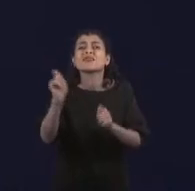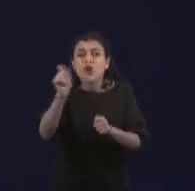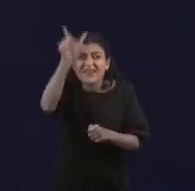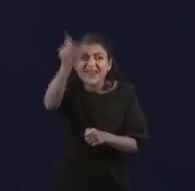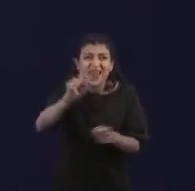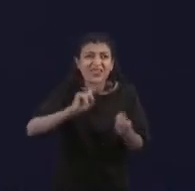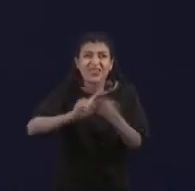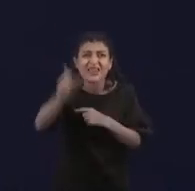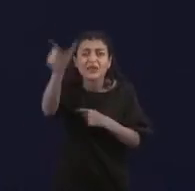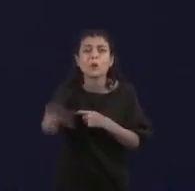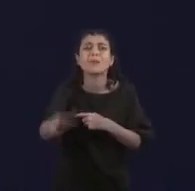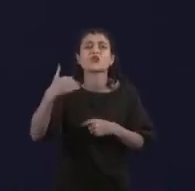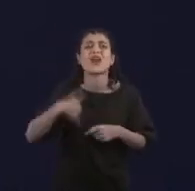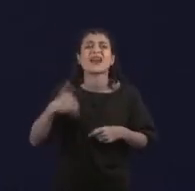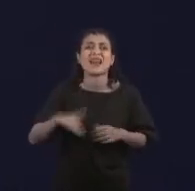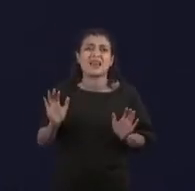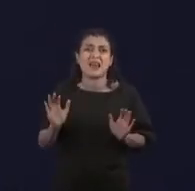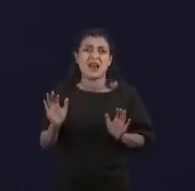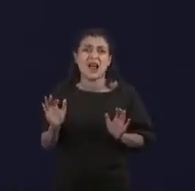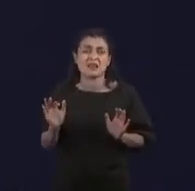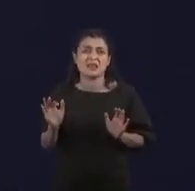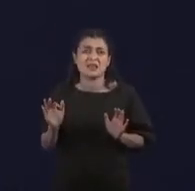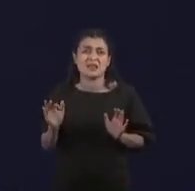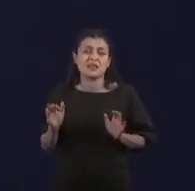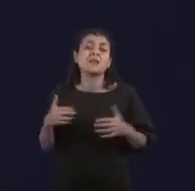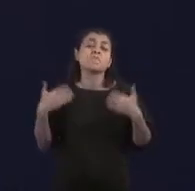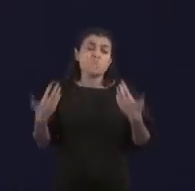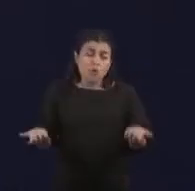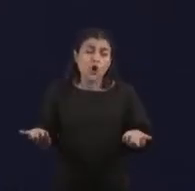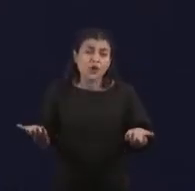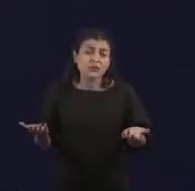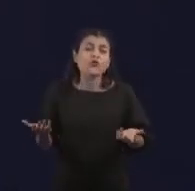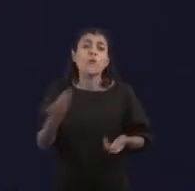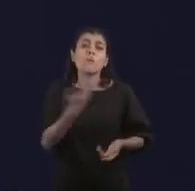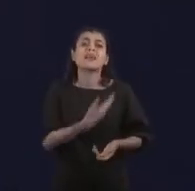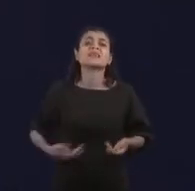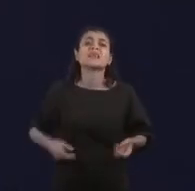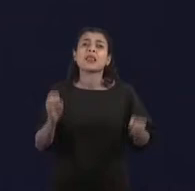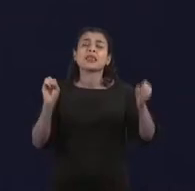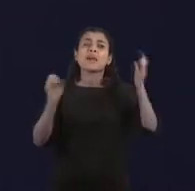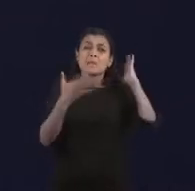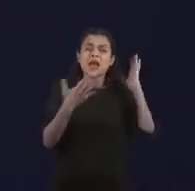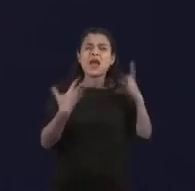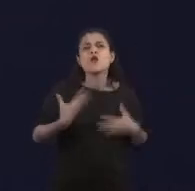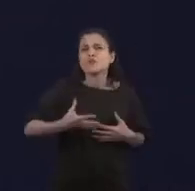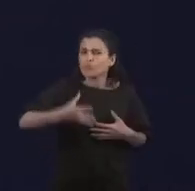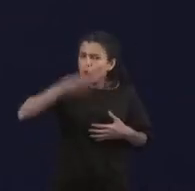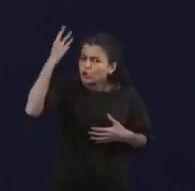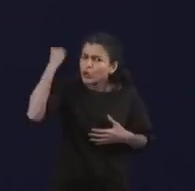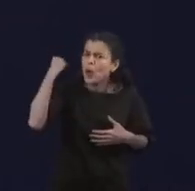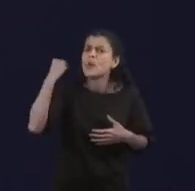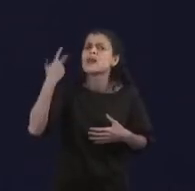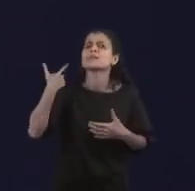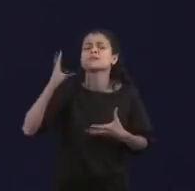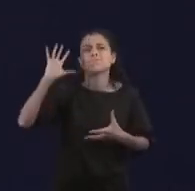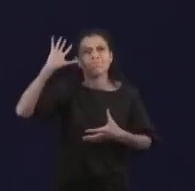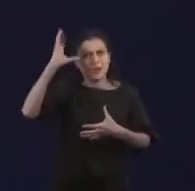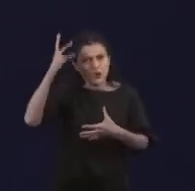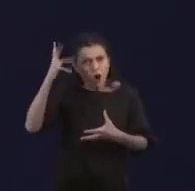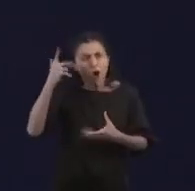información de lo que pasa, es la gente. E incluso por eso el presidente tantas veces se ha molestado con alguna